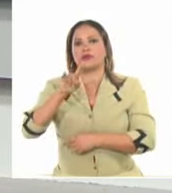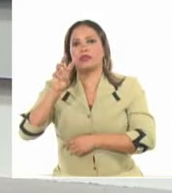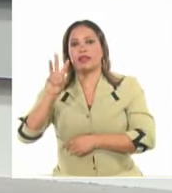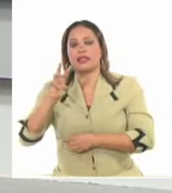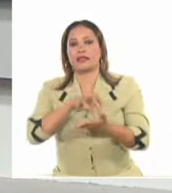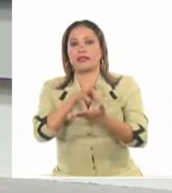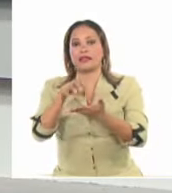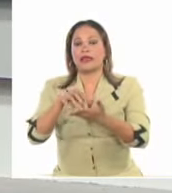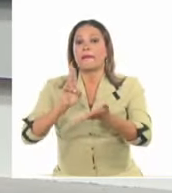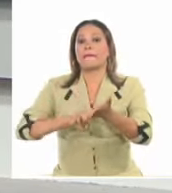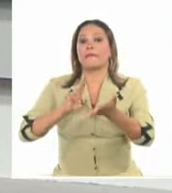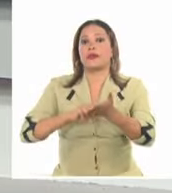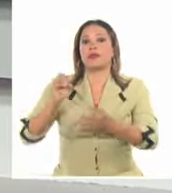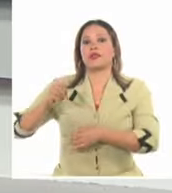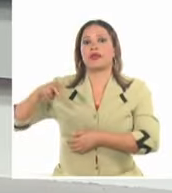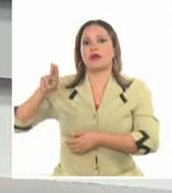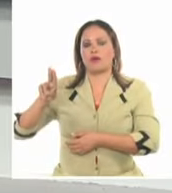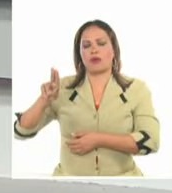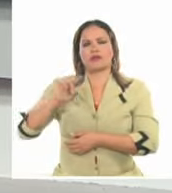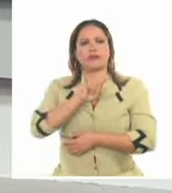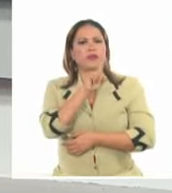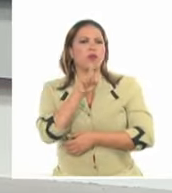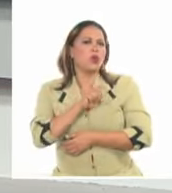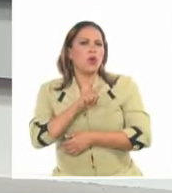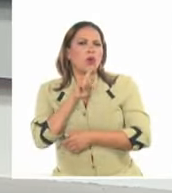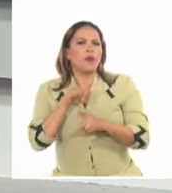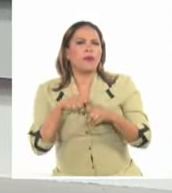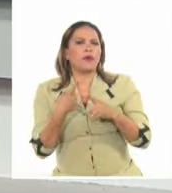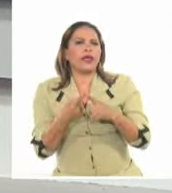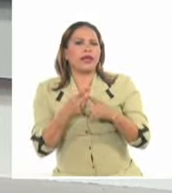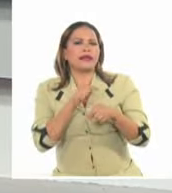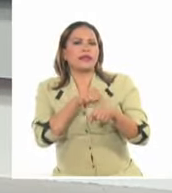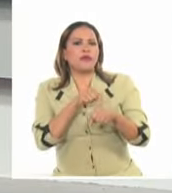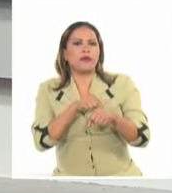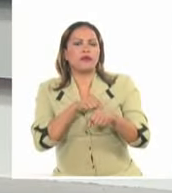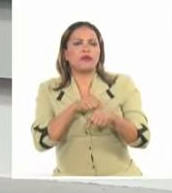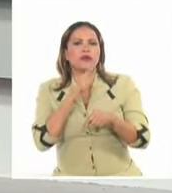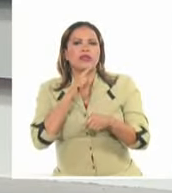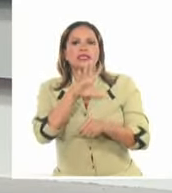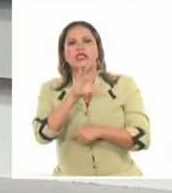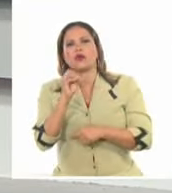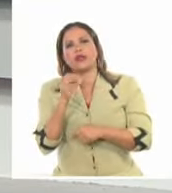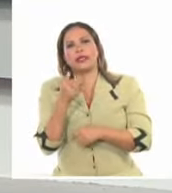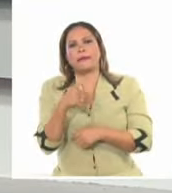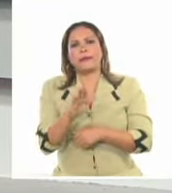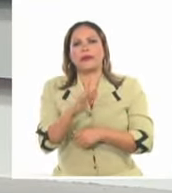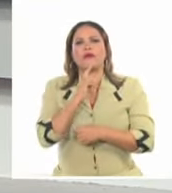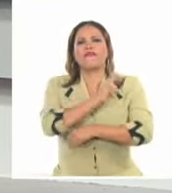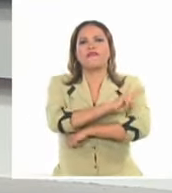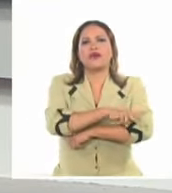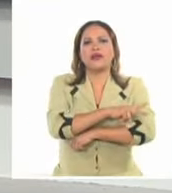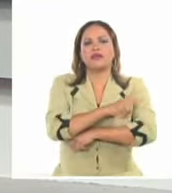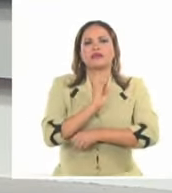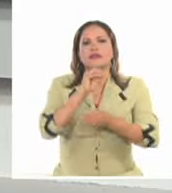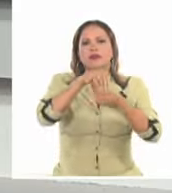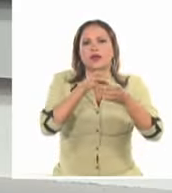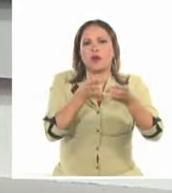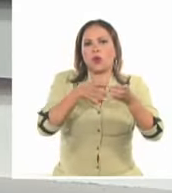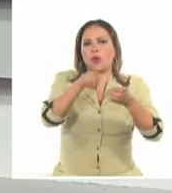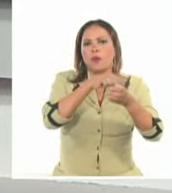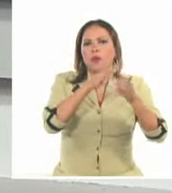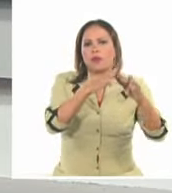ONU. ¿Por qué en ese caso particular un cincuentenar de países eran la comunidad internacional? ¿Por